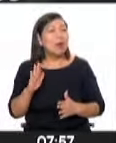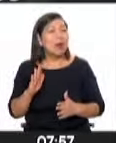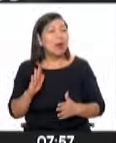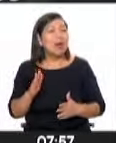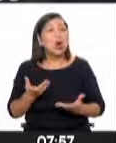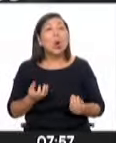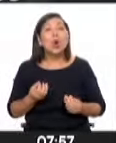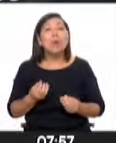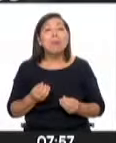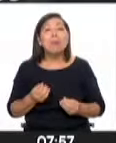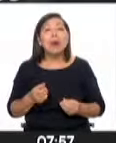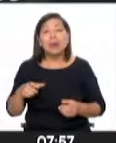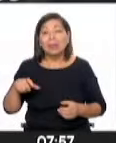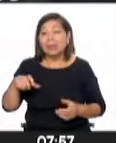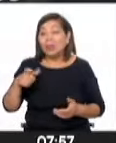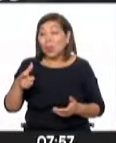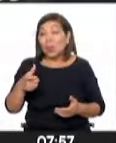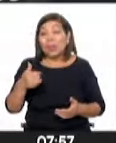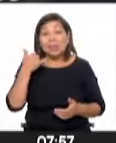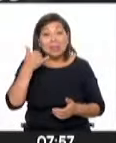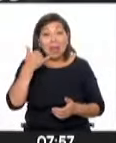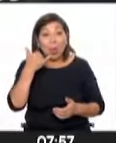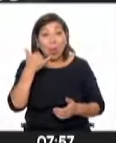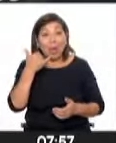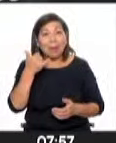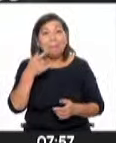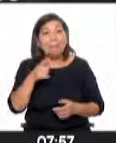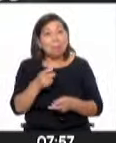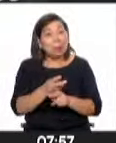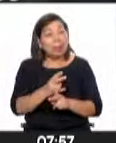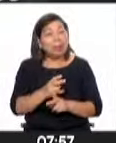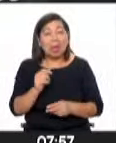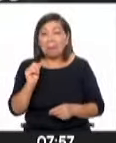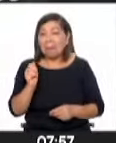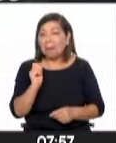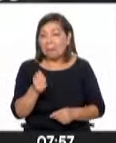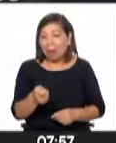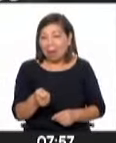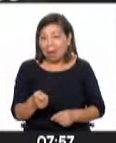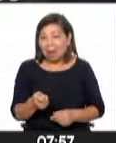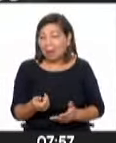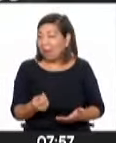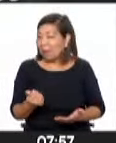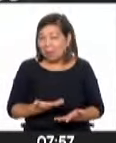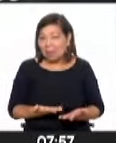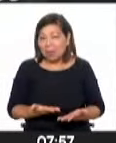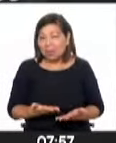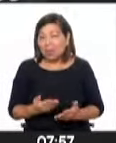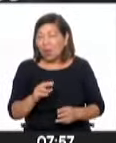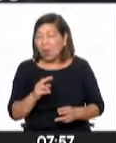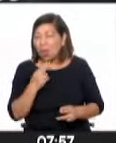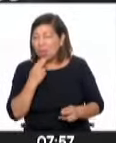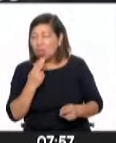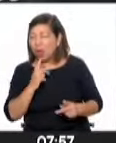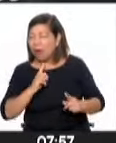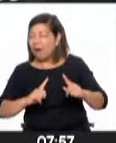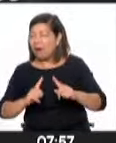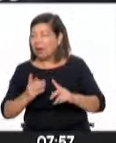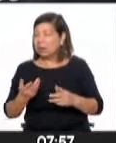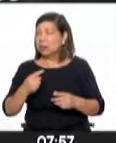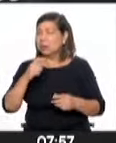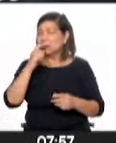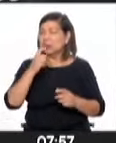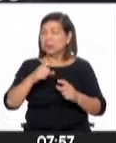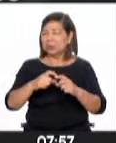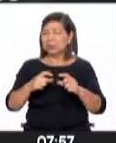aplicativos, ¿no? Aplicaciones que descargas del celular que te dan préstamos al toque, préstamos al instante, ¿no? Con nombres medio sofisticados,